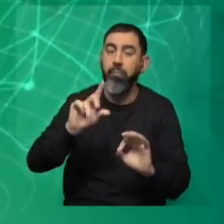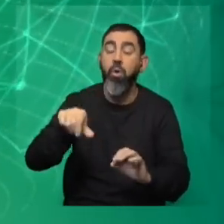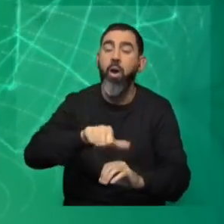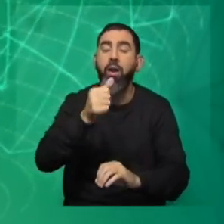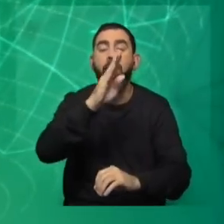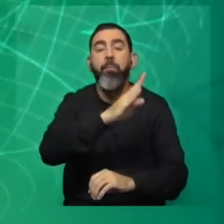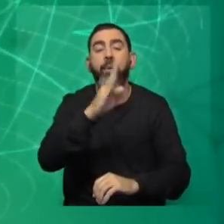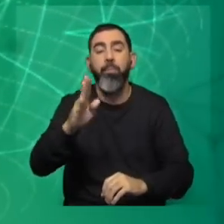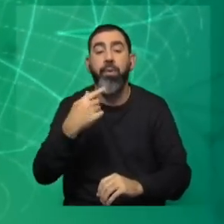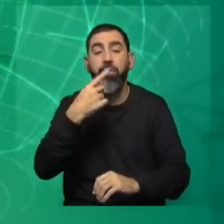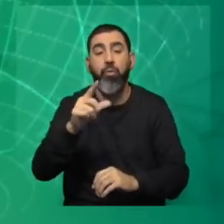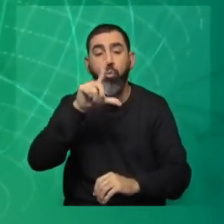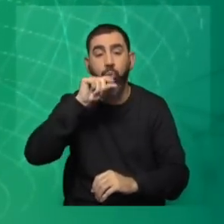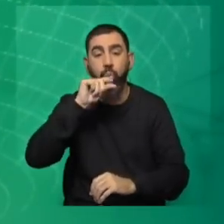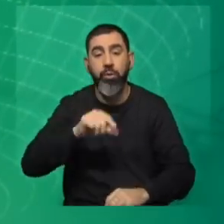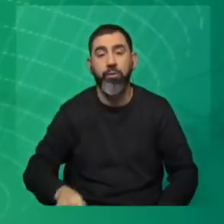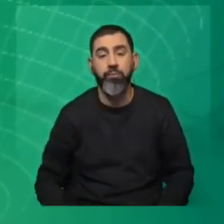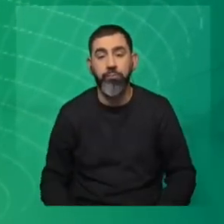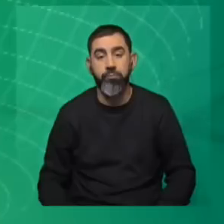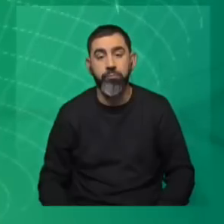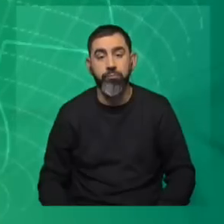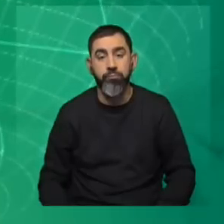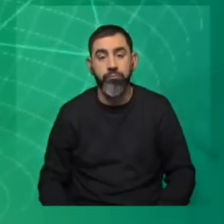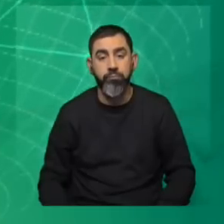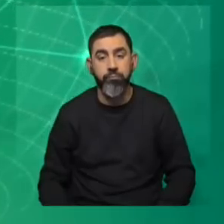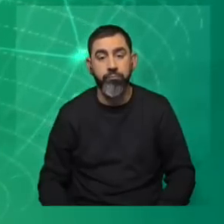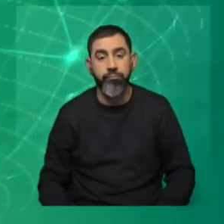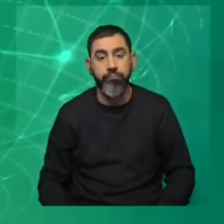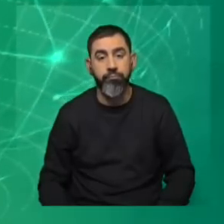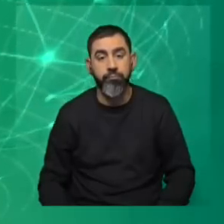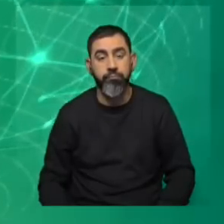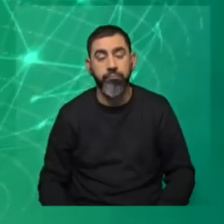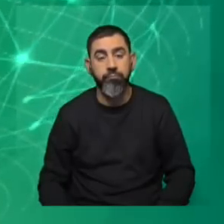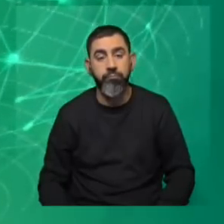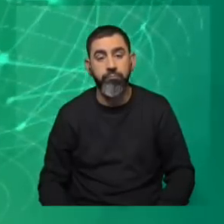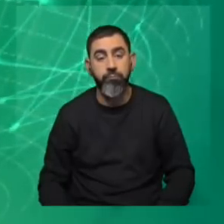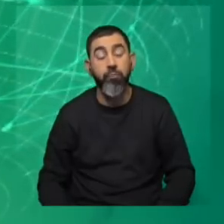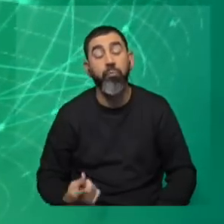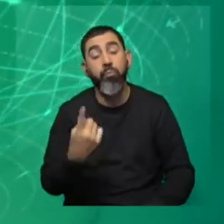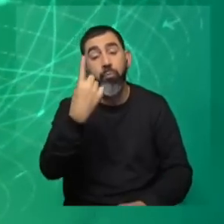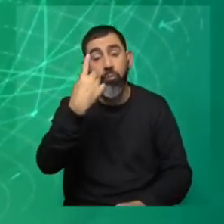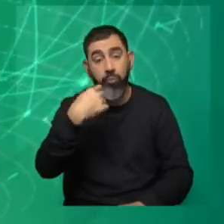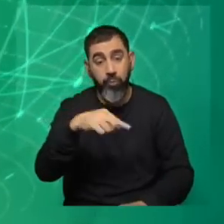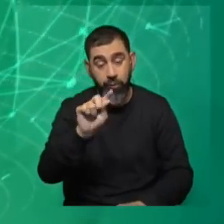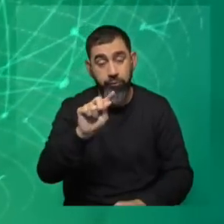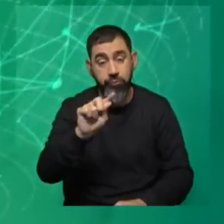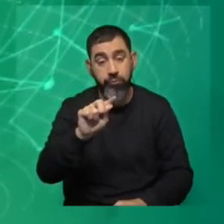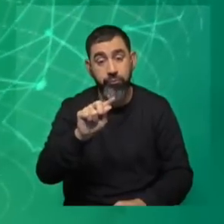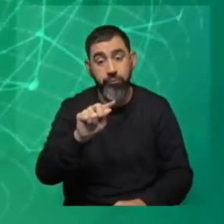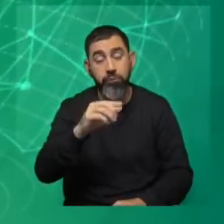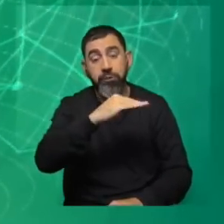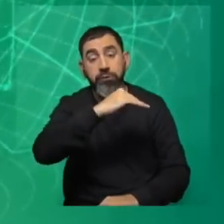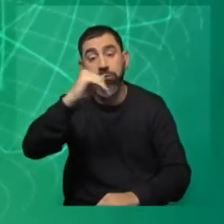el PP dijo Graciela Bianchi en las últimas horas a través de su cuenta de Twitter es por eso que como decíamos será